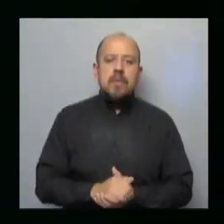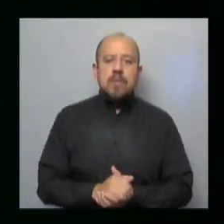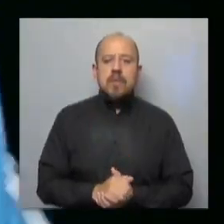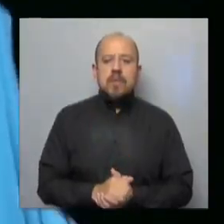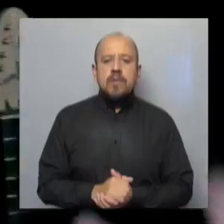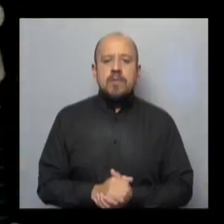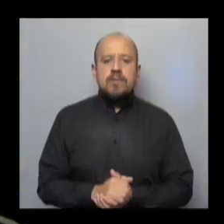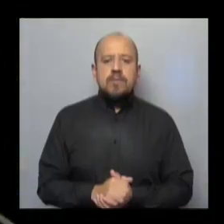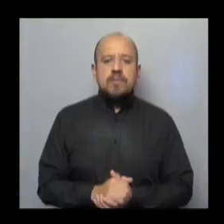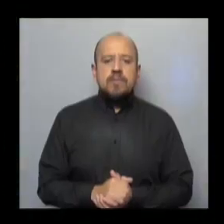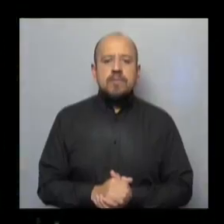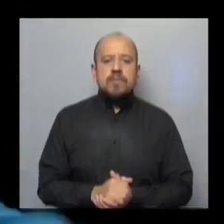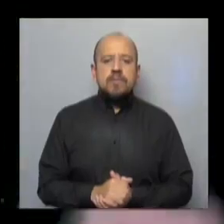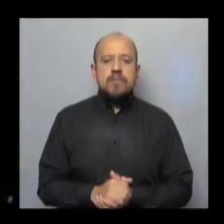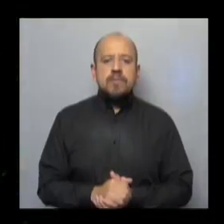tu lado